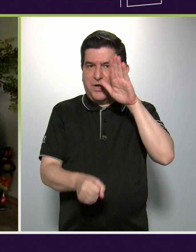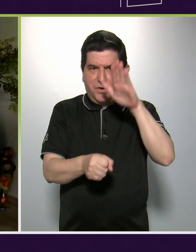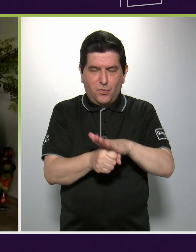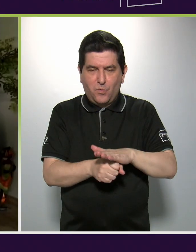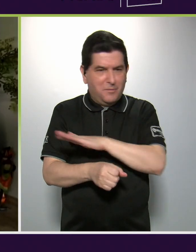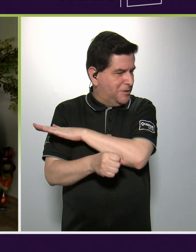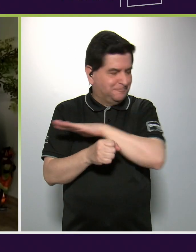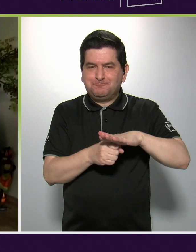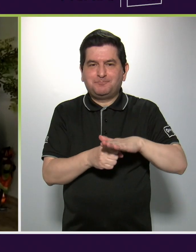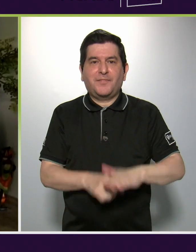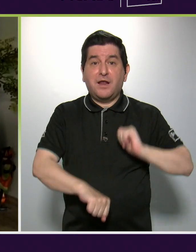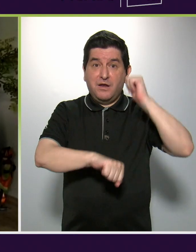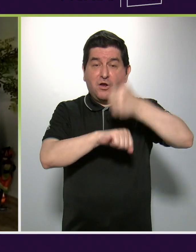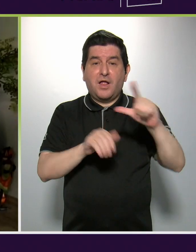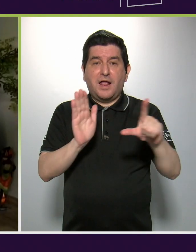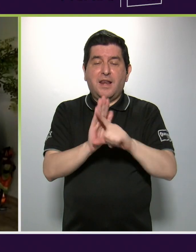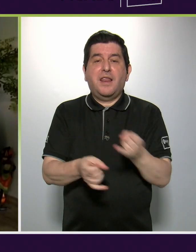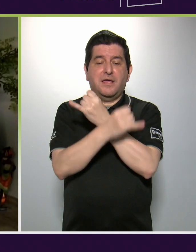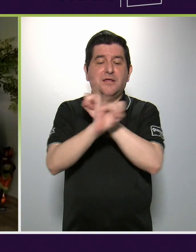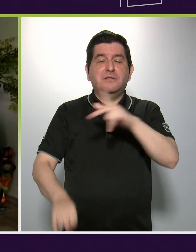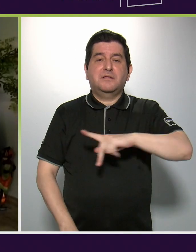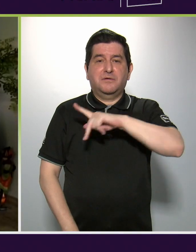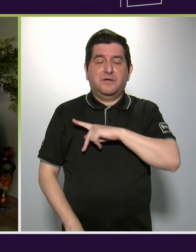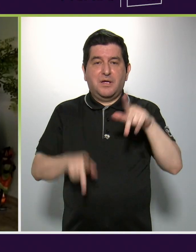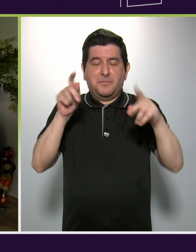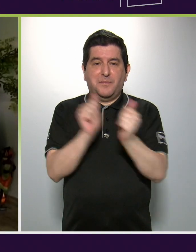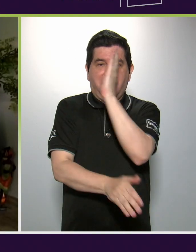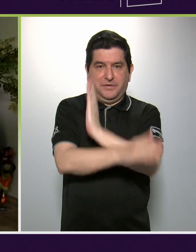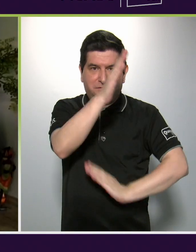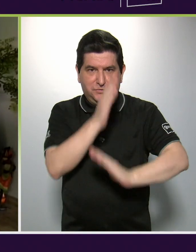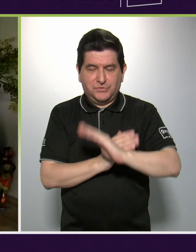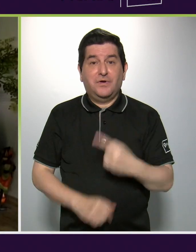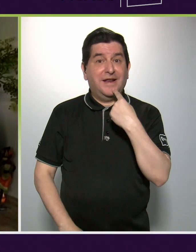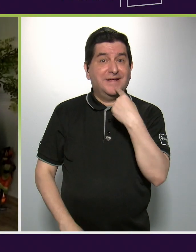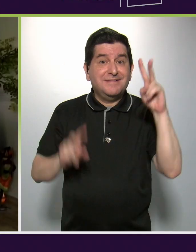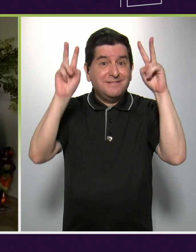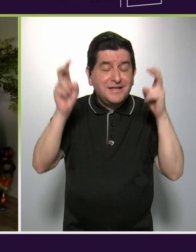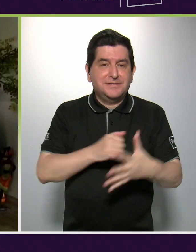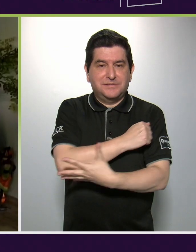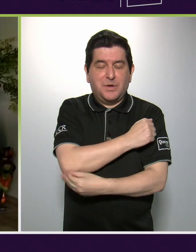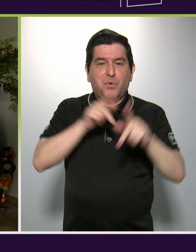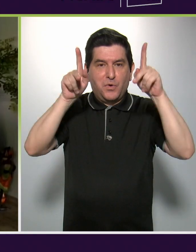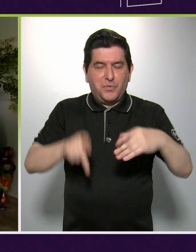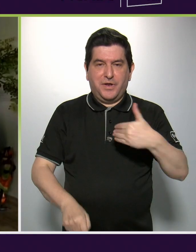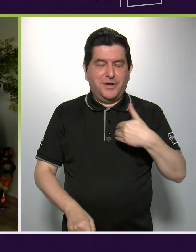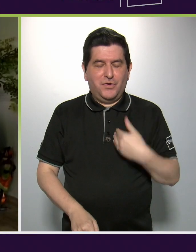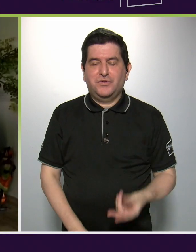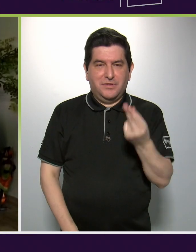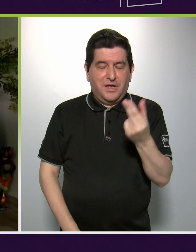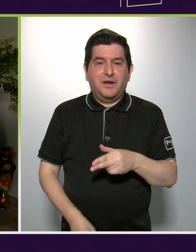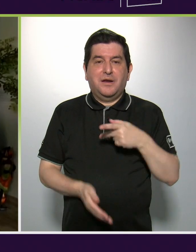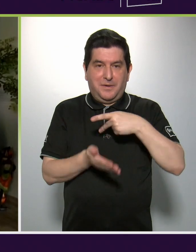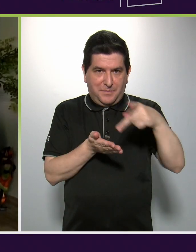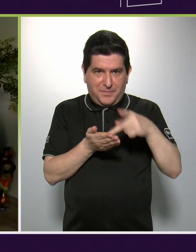Personas con Discapacidad, que dice que es pobre la persona que no tiene recursos para cubrir canasta básica, canasta derivada de la